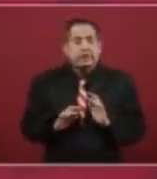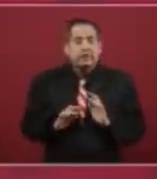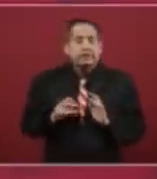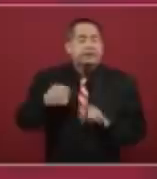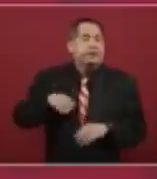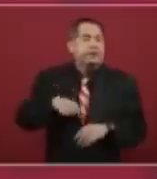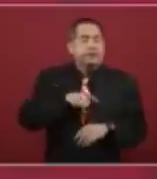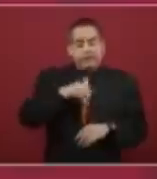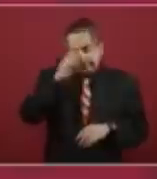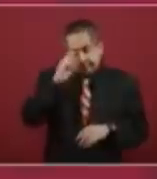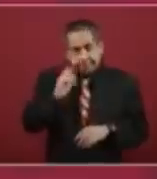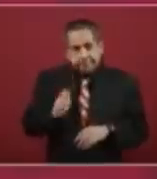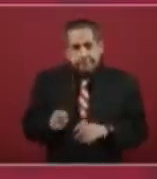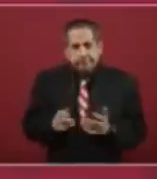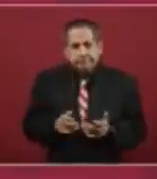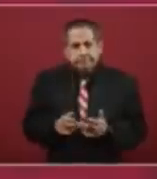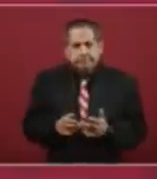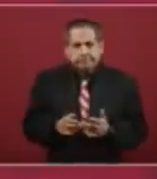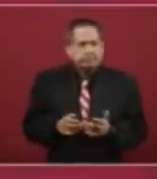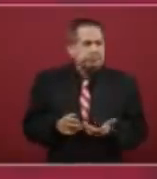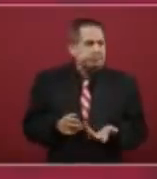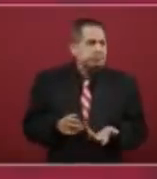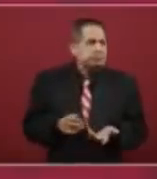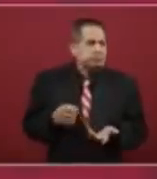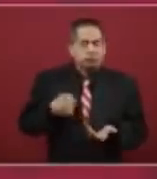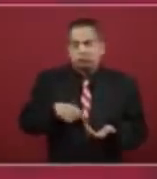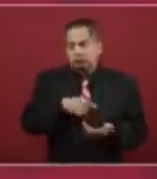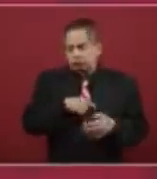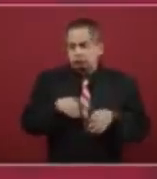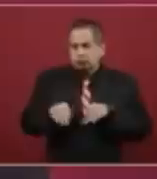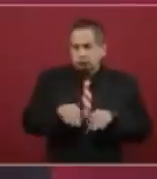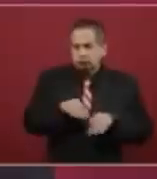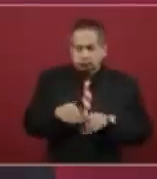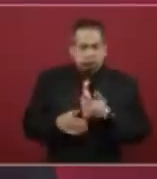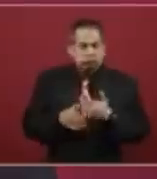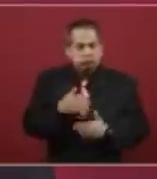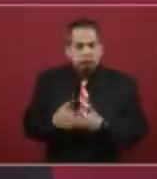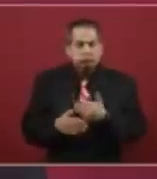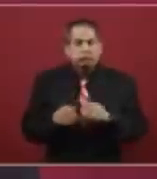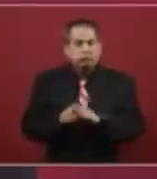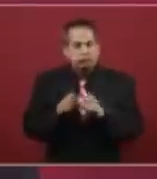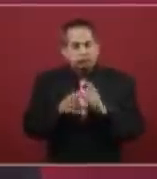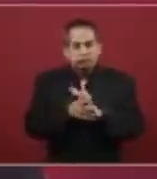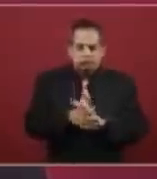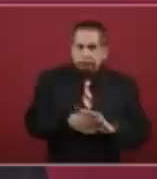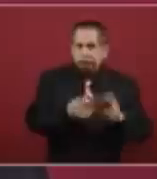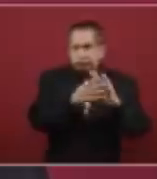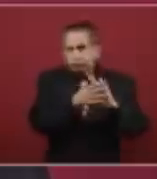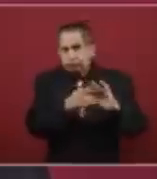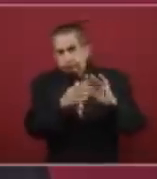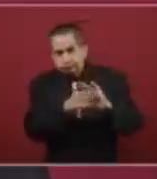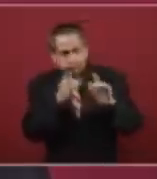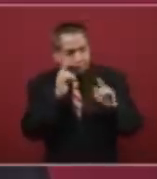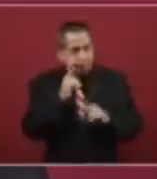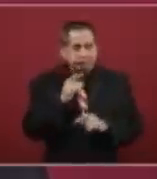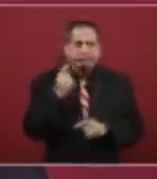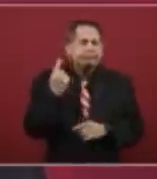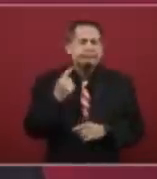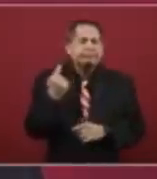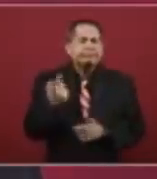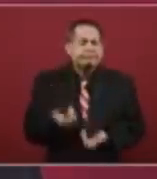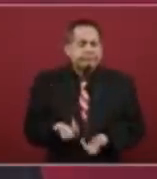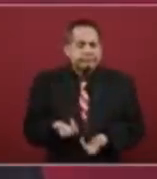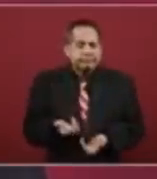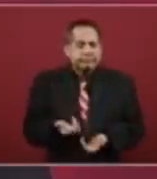Estamos haciendo una labor de convencimiento para